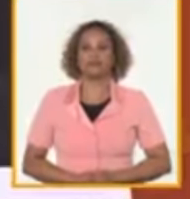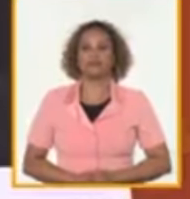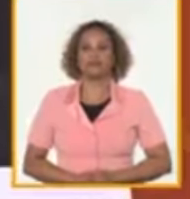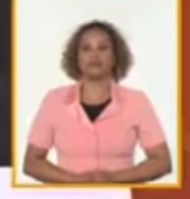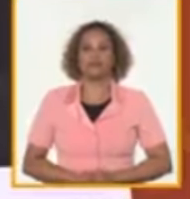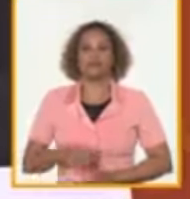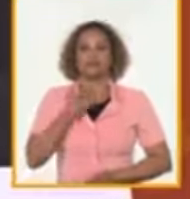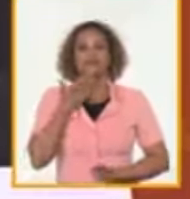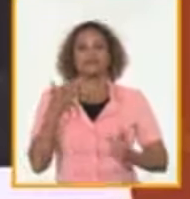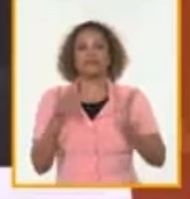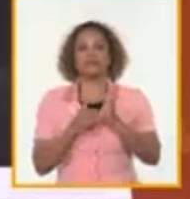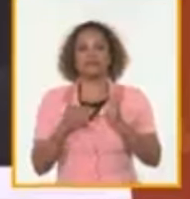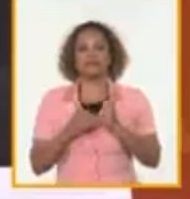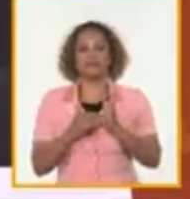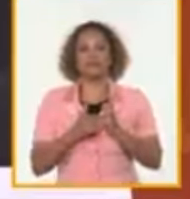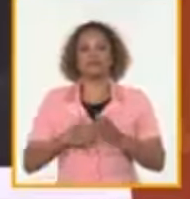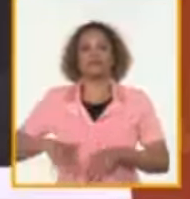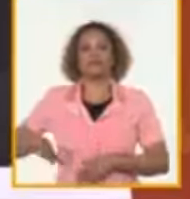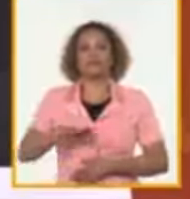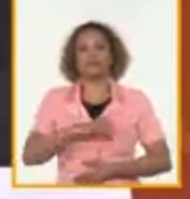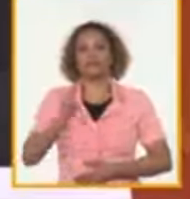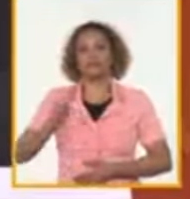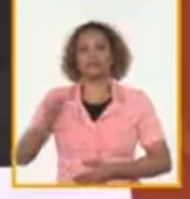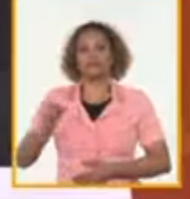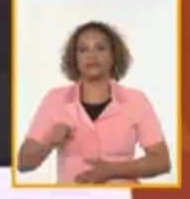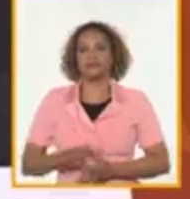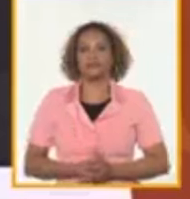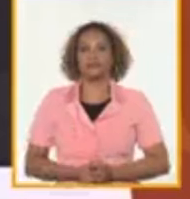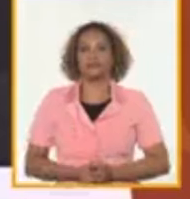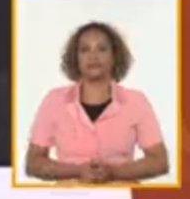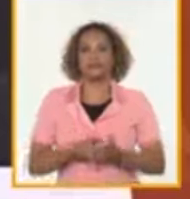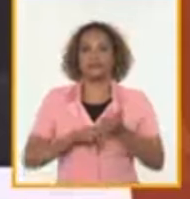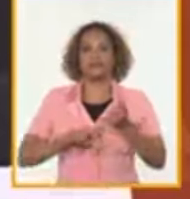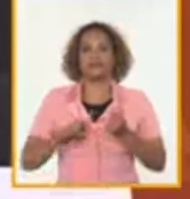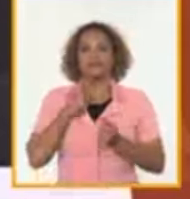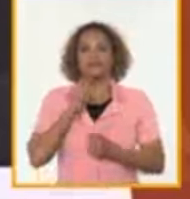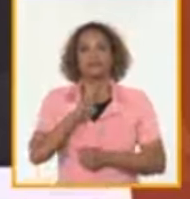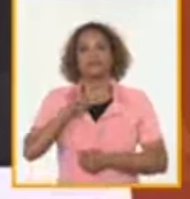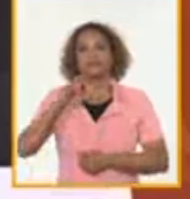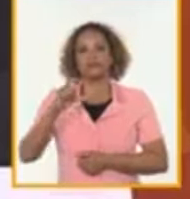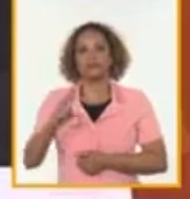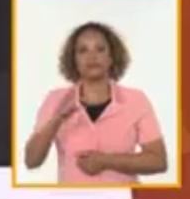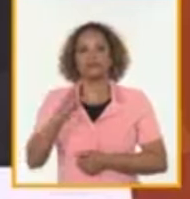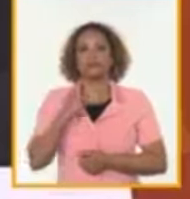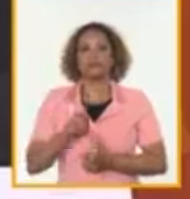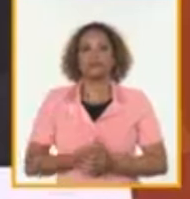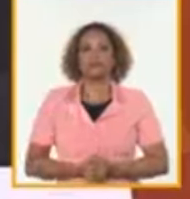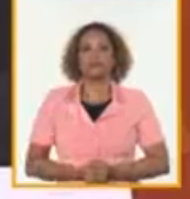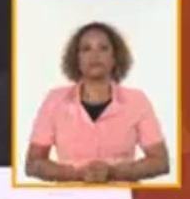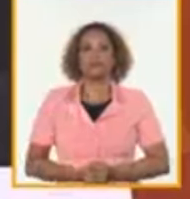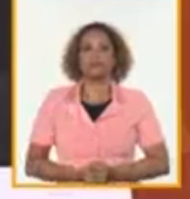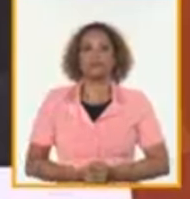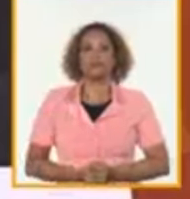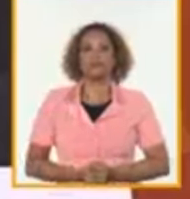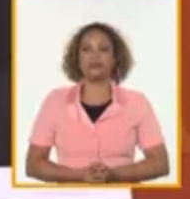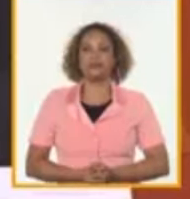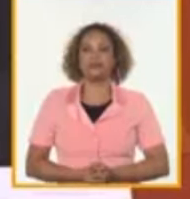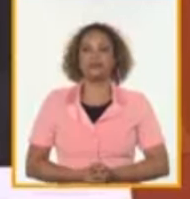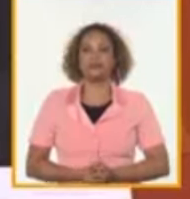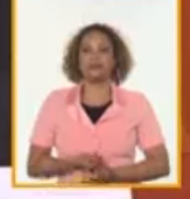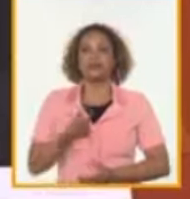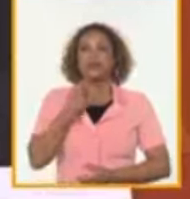Muy buenas tardes estimados televidentes y radioyentes villaclara la tierra de Marta Abreu y el Che vara uno de los polos